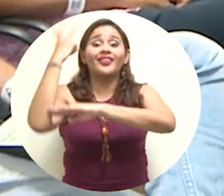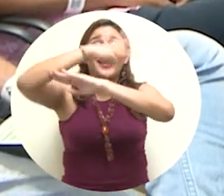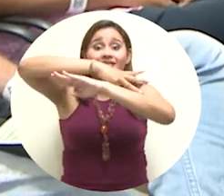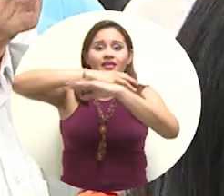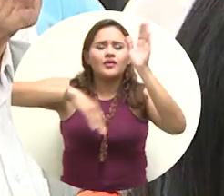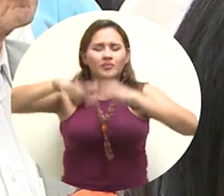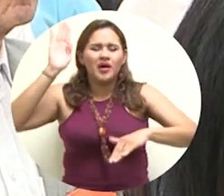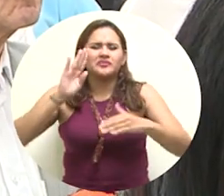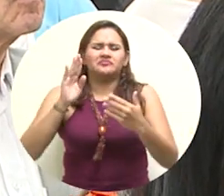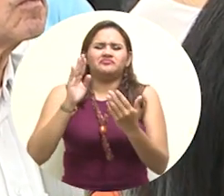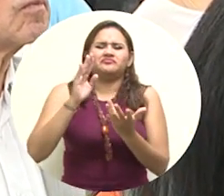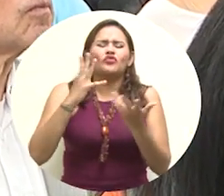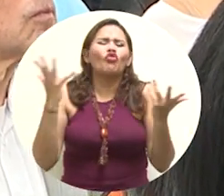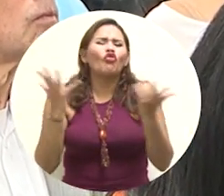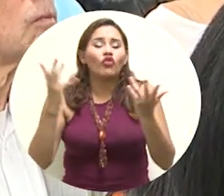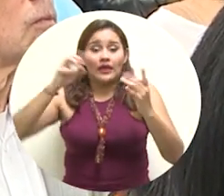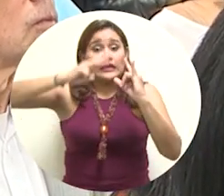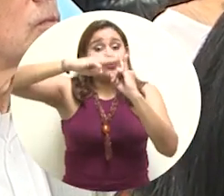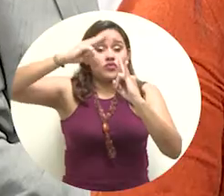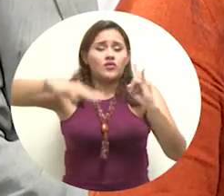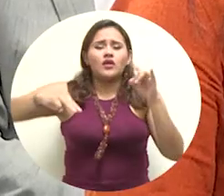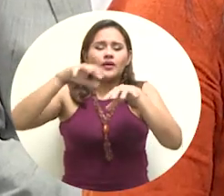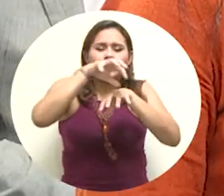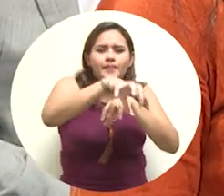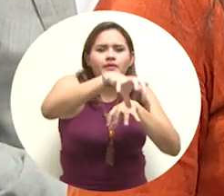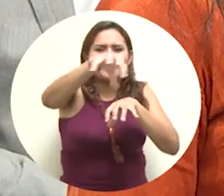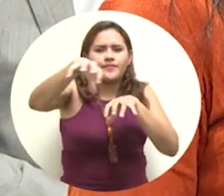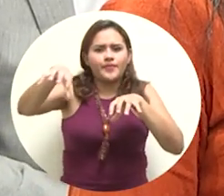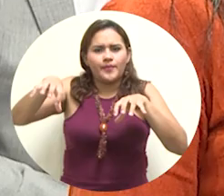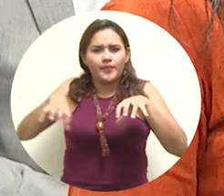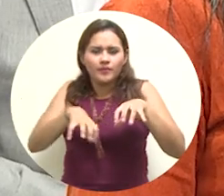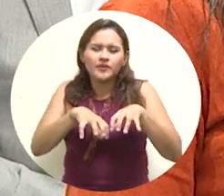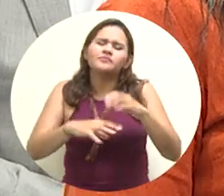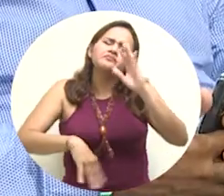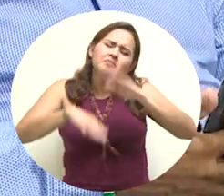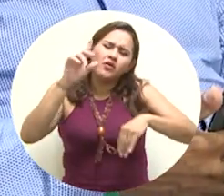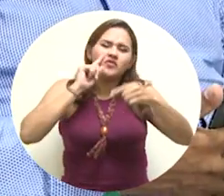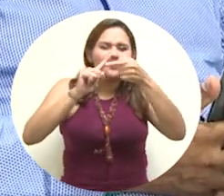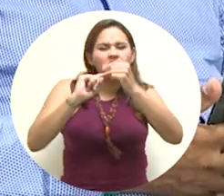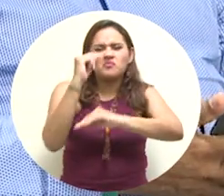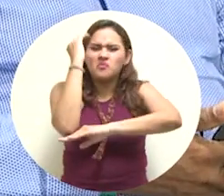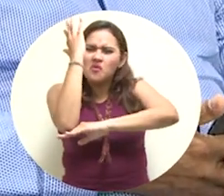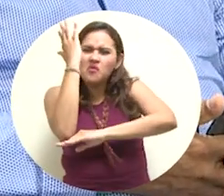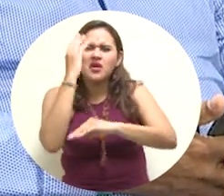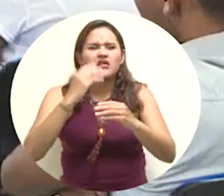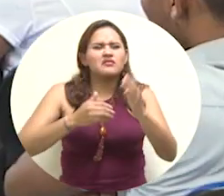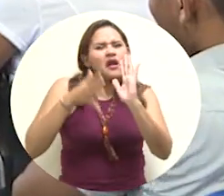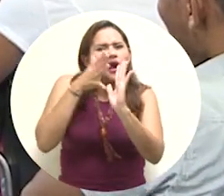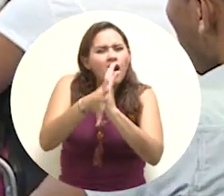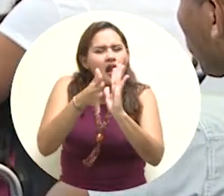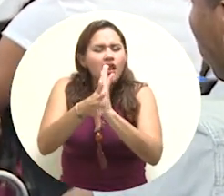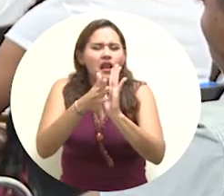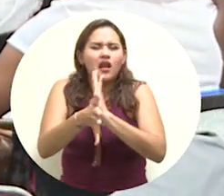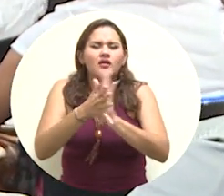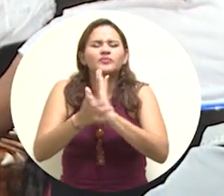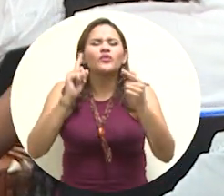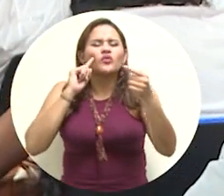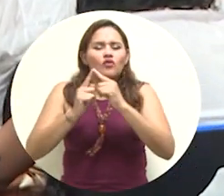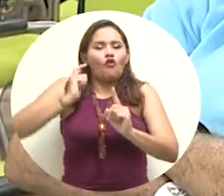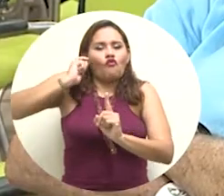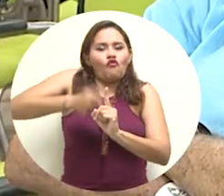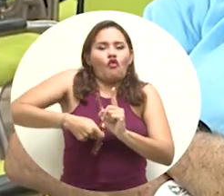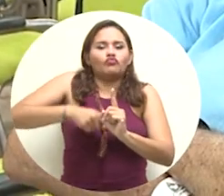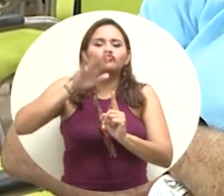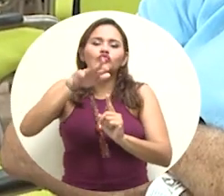tuvo lugar en diferentes puntos del campus universitario, a partir de ponencias y paneles centrados para fortalecer el rol del